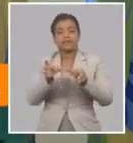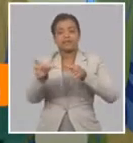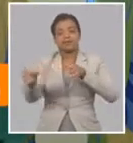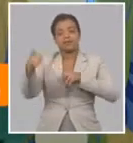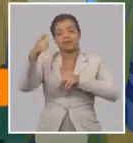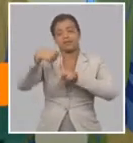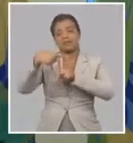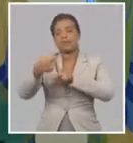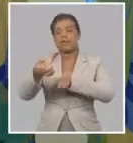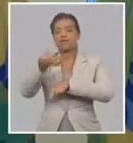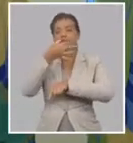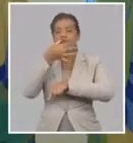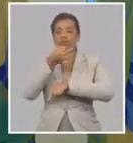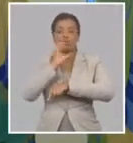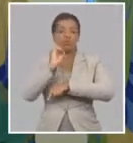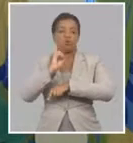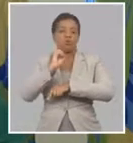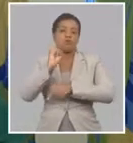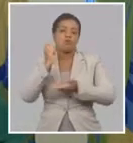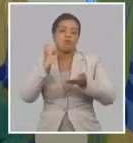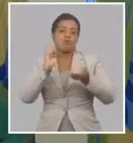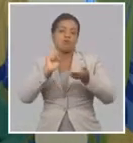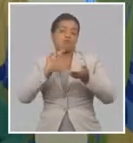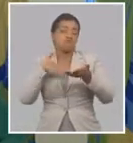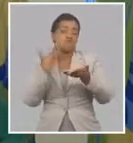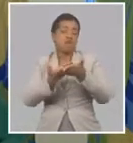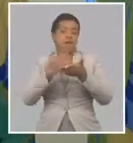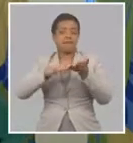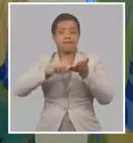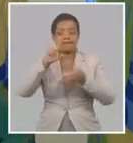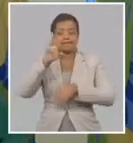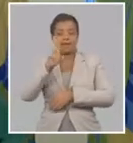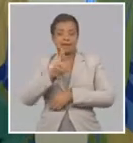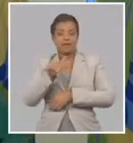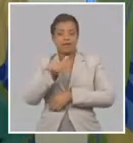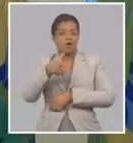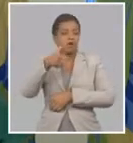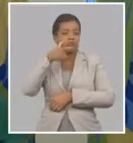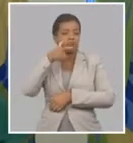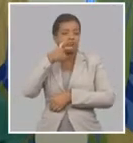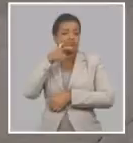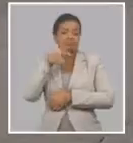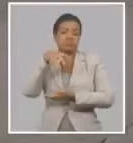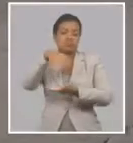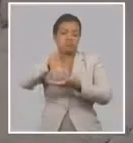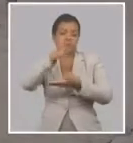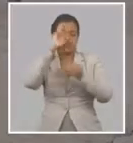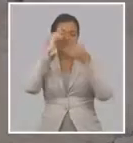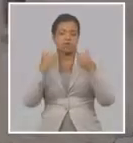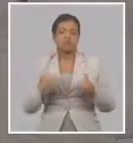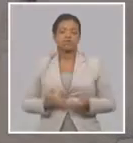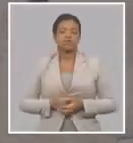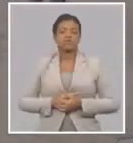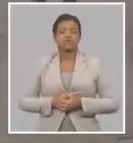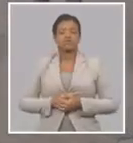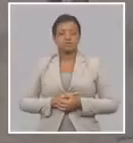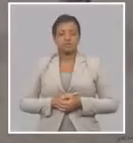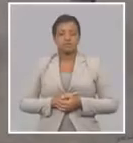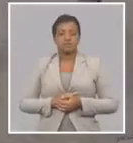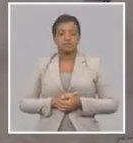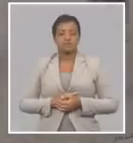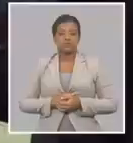psuv a realizar la realización de su pcr y su seguimiento por su área de salud el flujo de viajes es